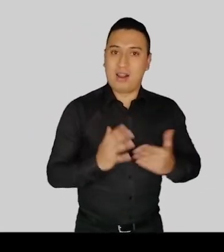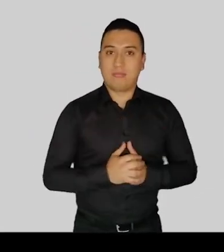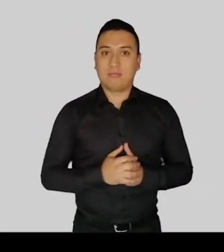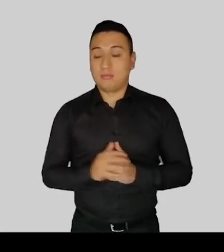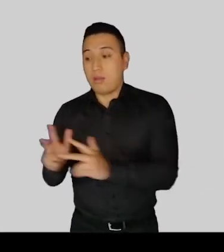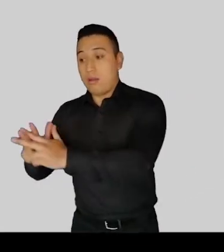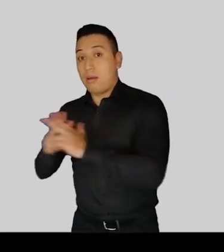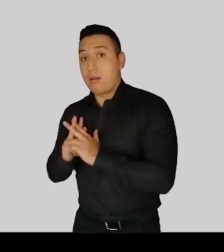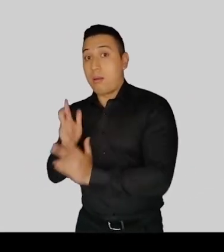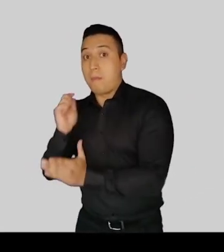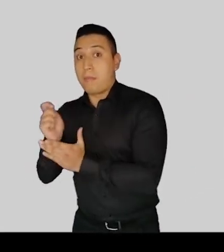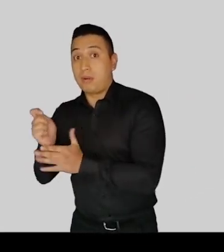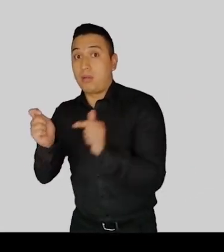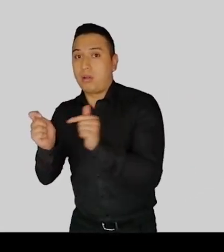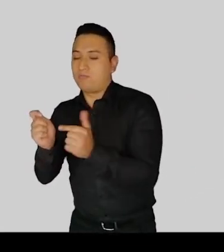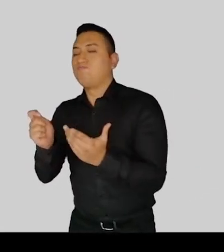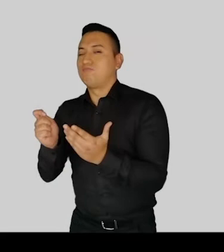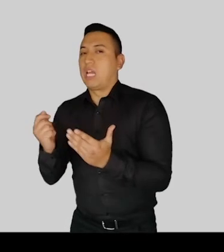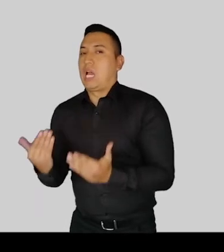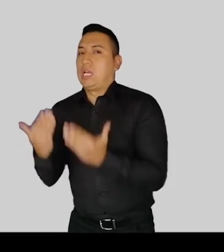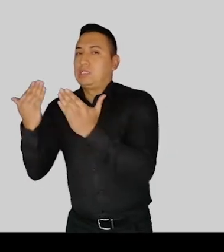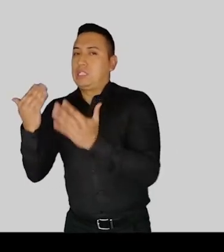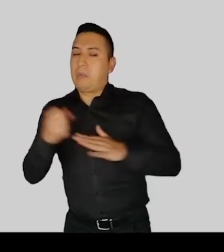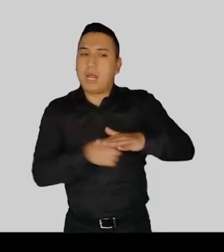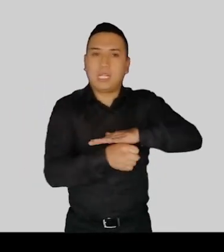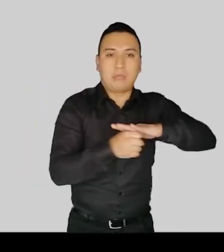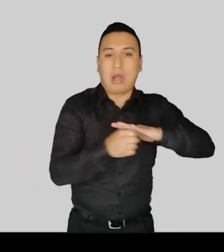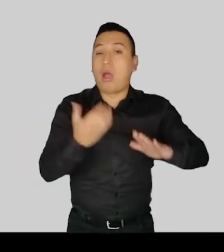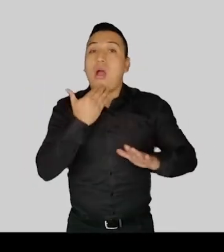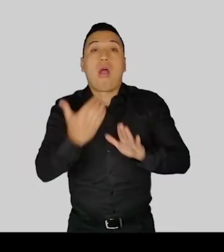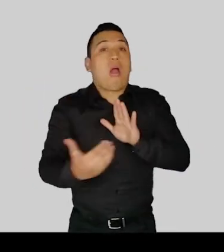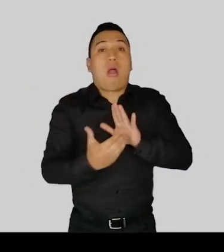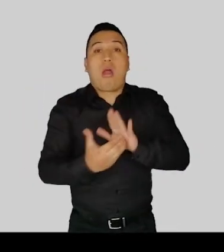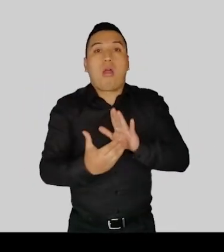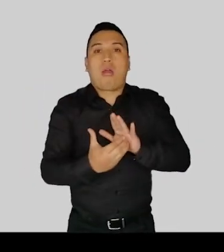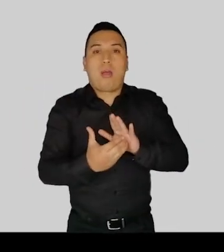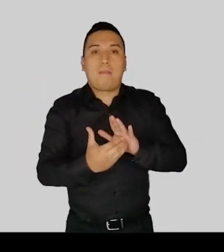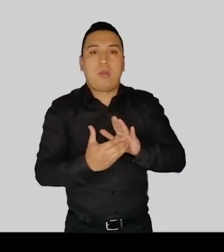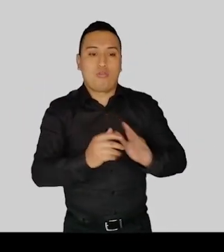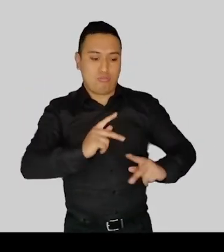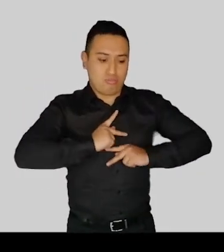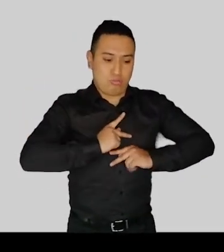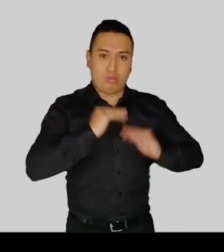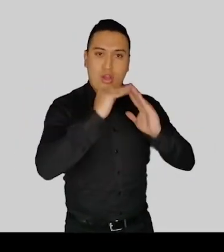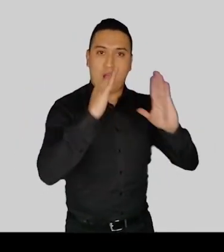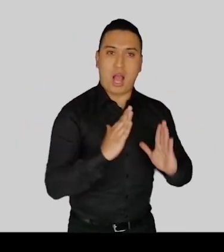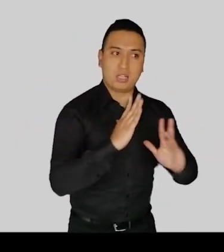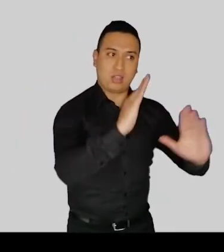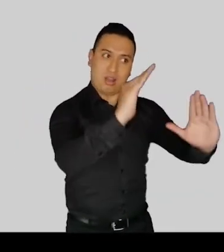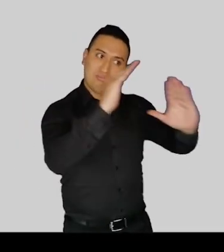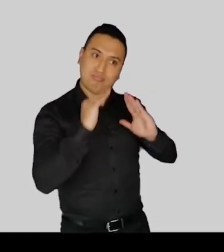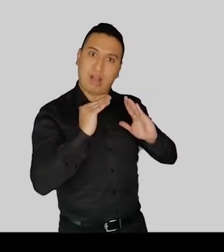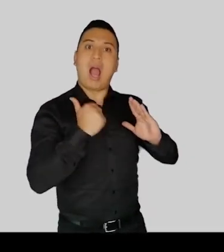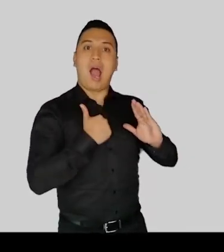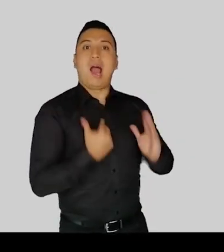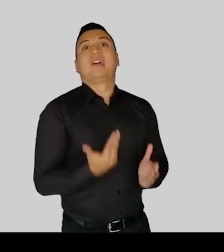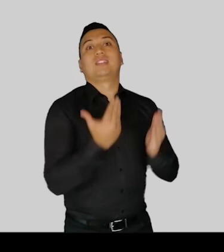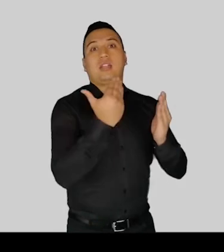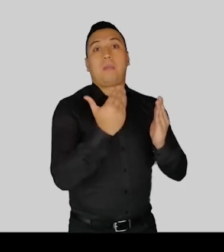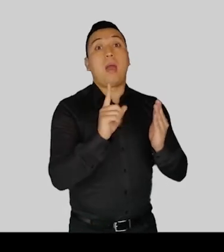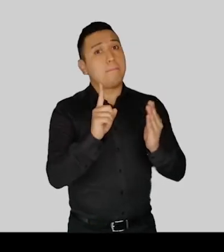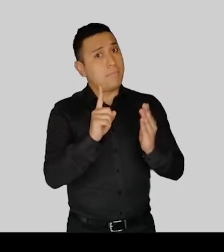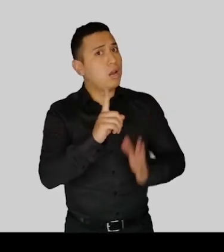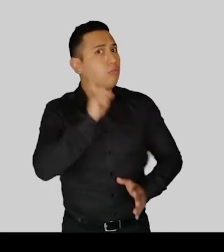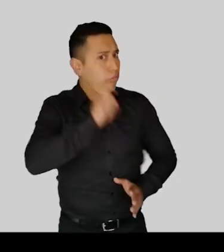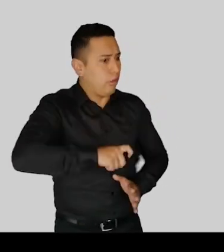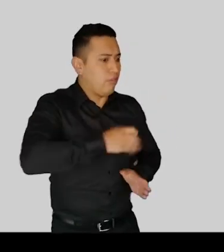ciertas situaciones por ejemplo puede ser un complemento en la adquisición de patrimonio sin embargo debe considerarse